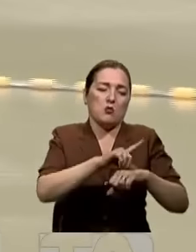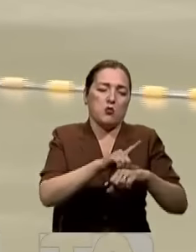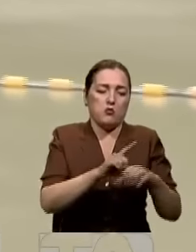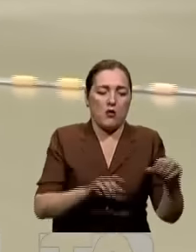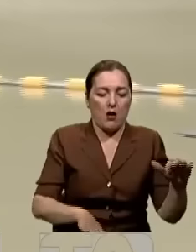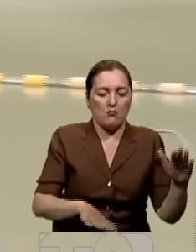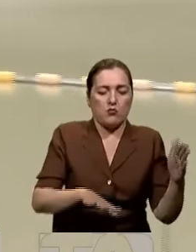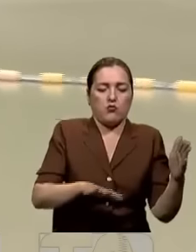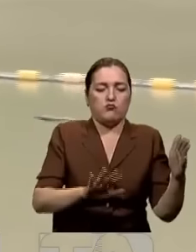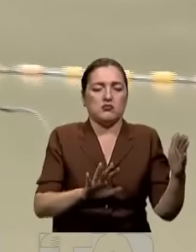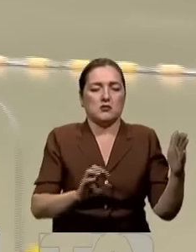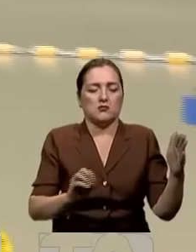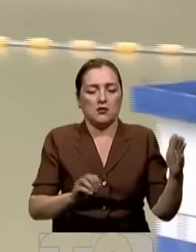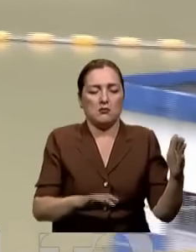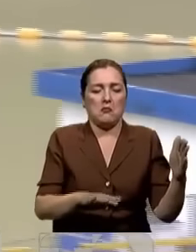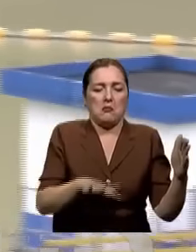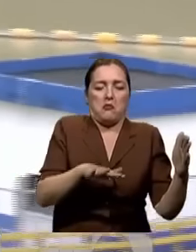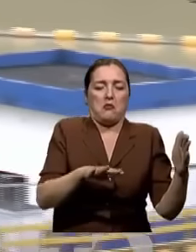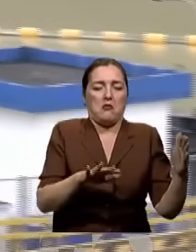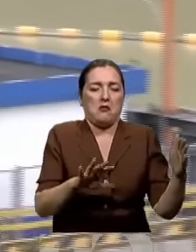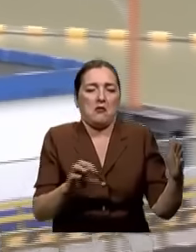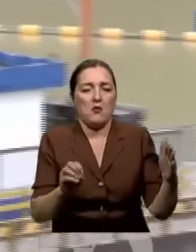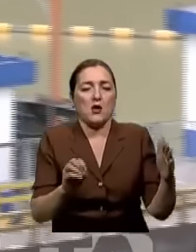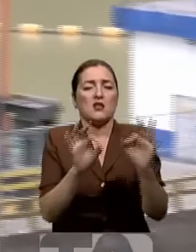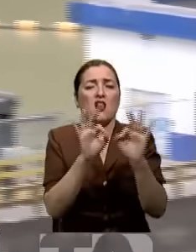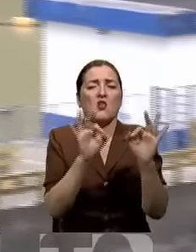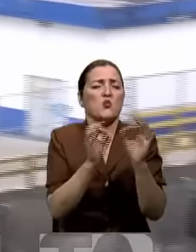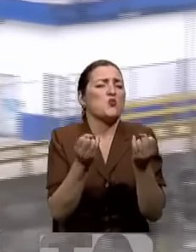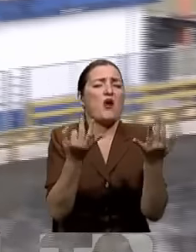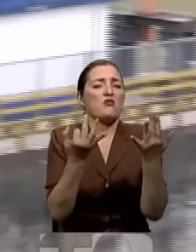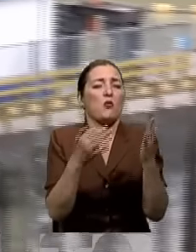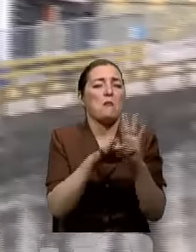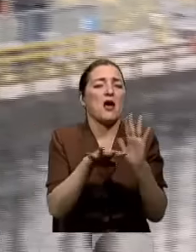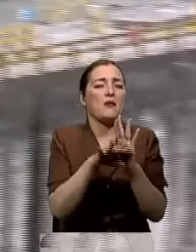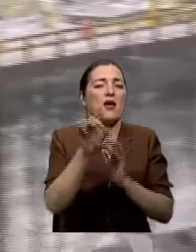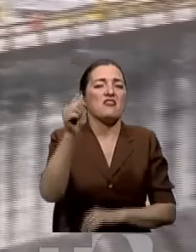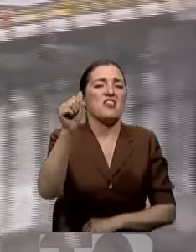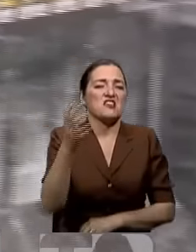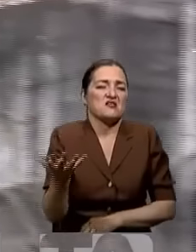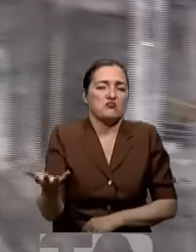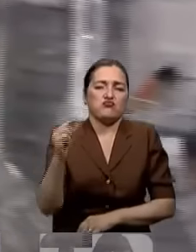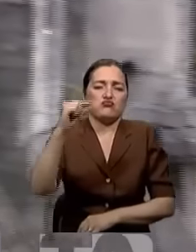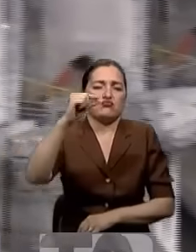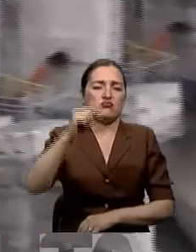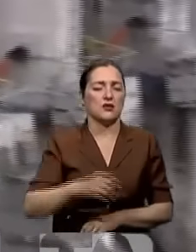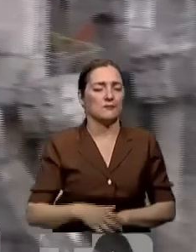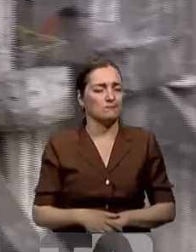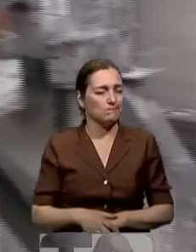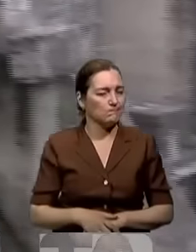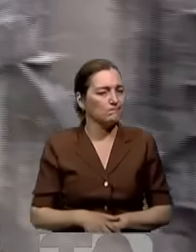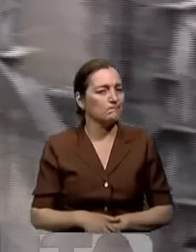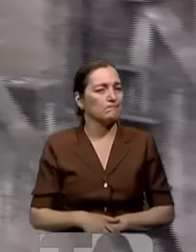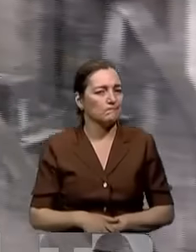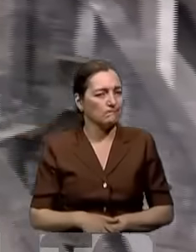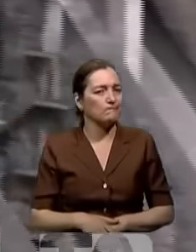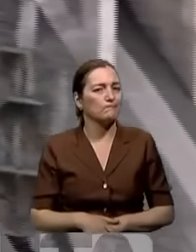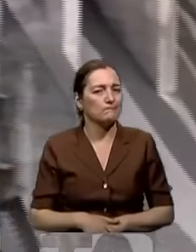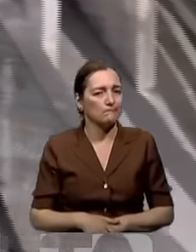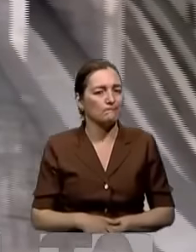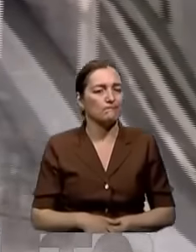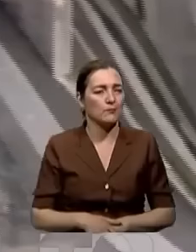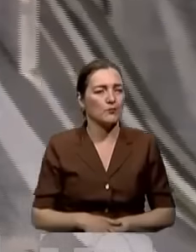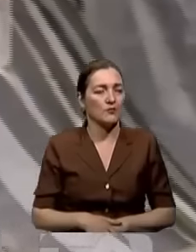más 10 megavatios. Además, les contamos que estamos nada más a 1.3 metros por encima de la